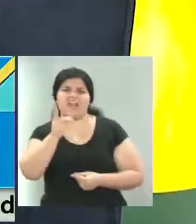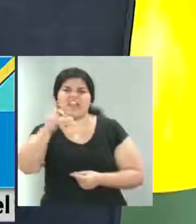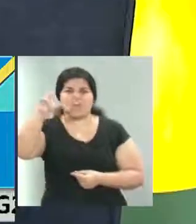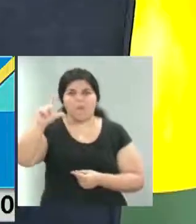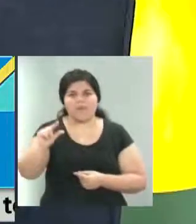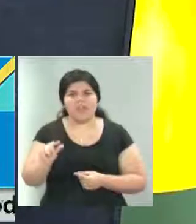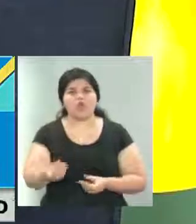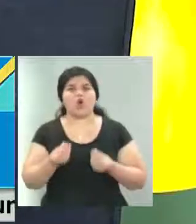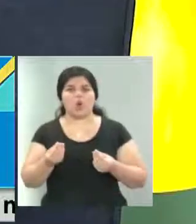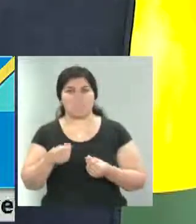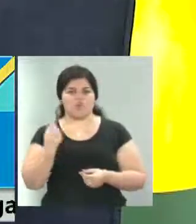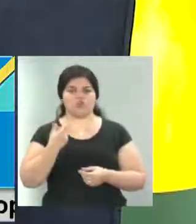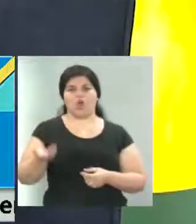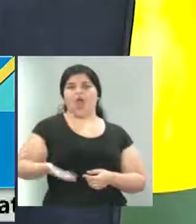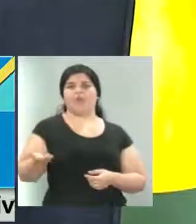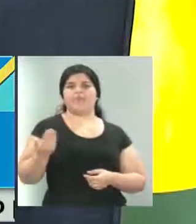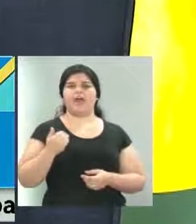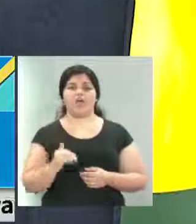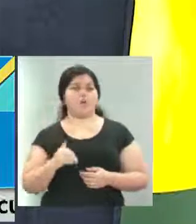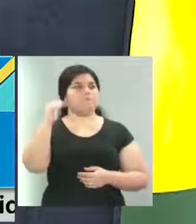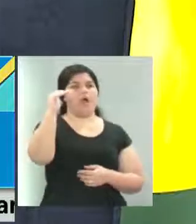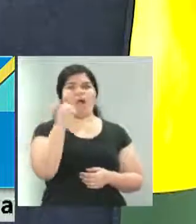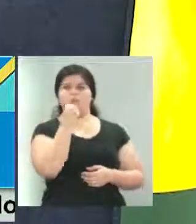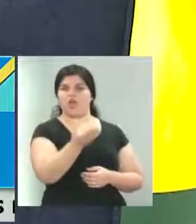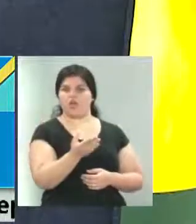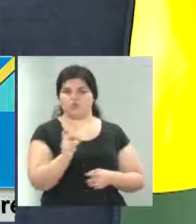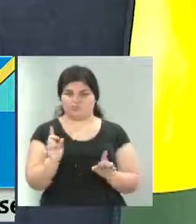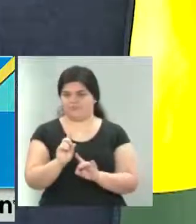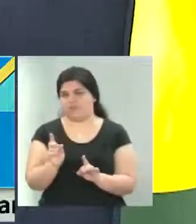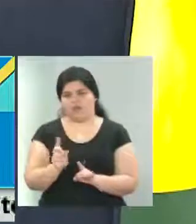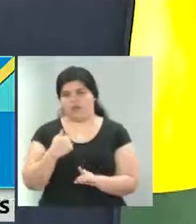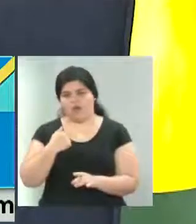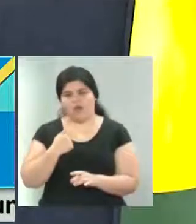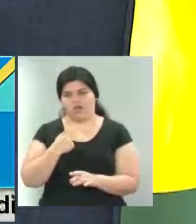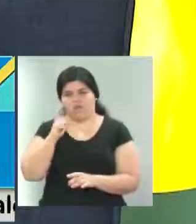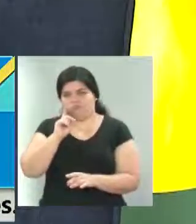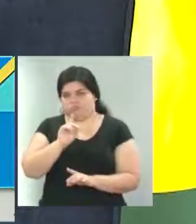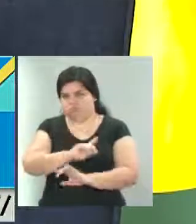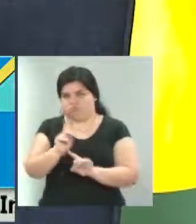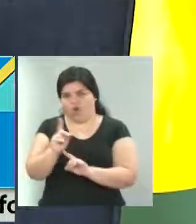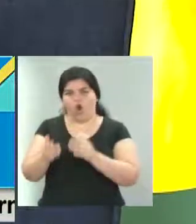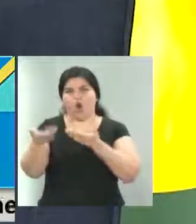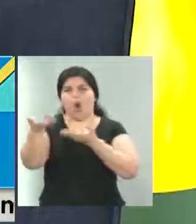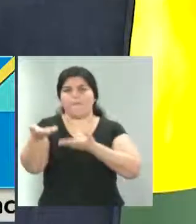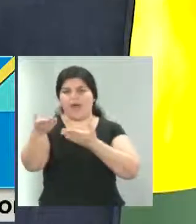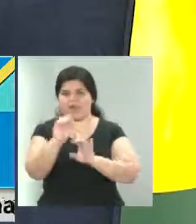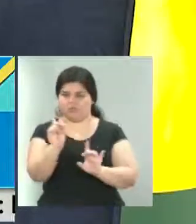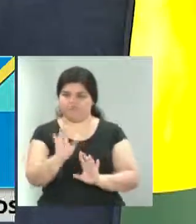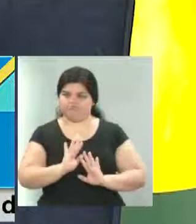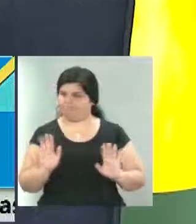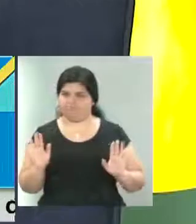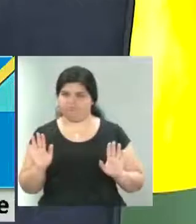mejor que nadie. No nos vamos acá a comparar porque no es mi intención, pero funciona cuando yo creo que a veces